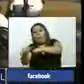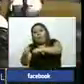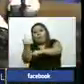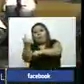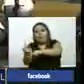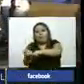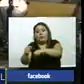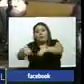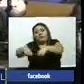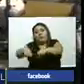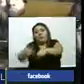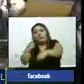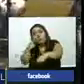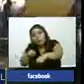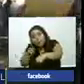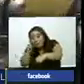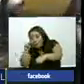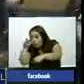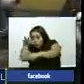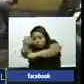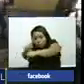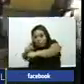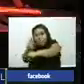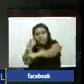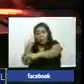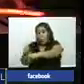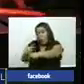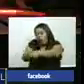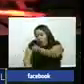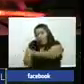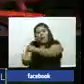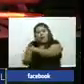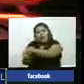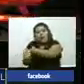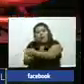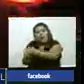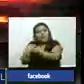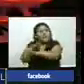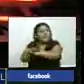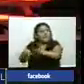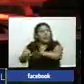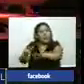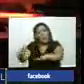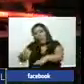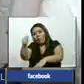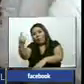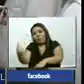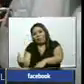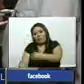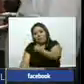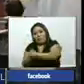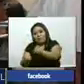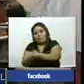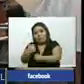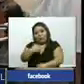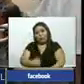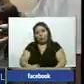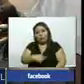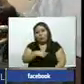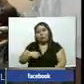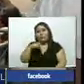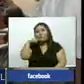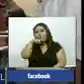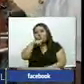que transitaba en la zona se percató del incidente y la auxilió hasta que llegaran socorristas de la Cruz Verde y Roja